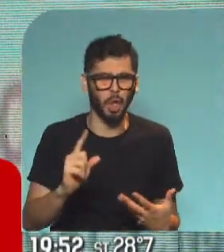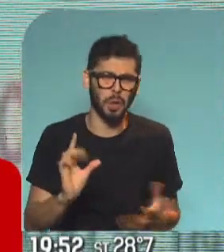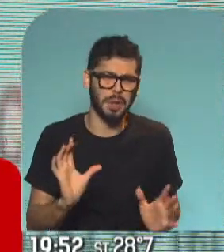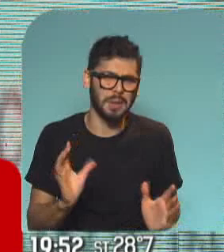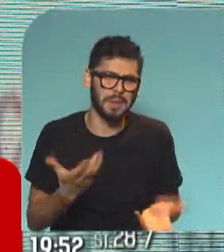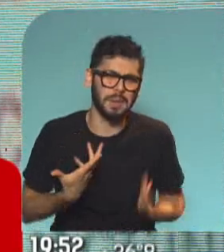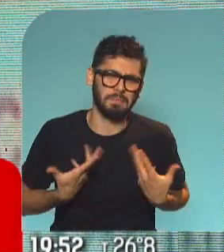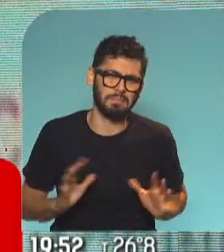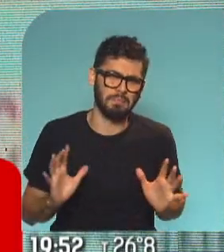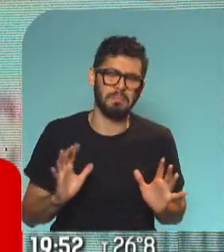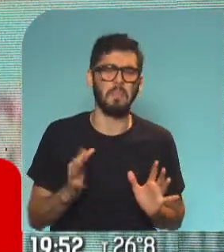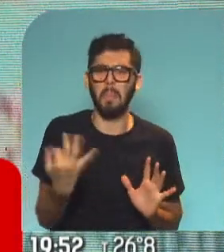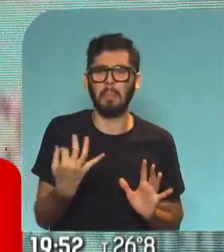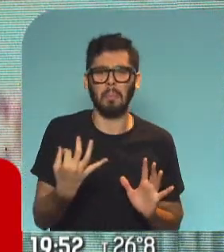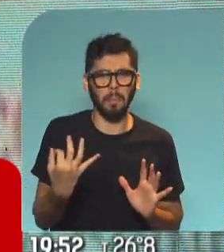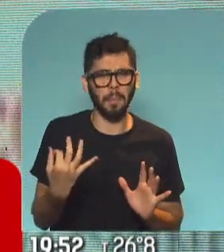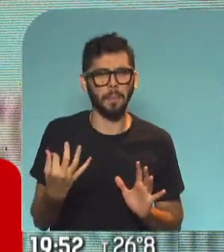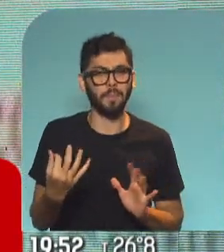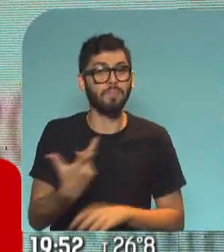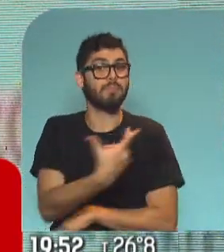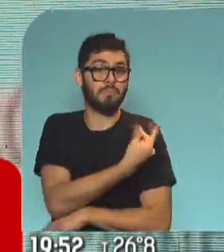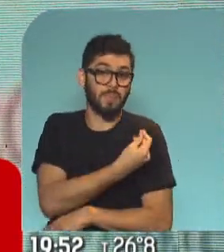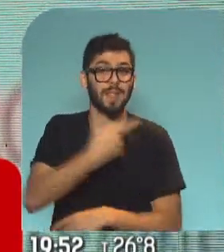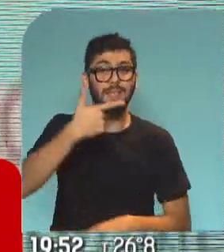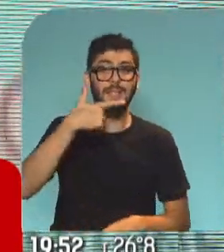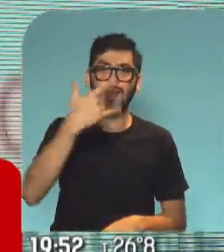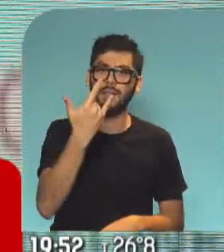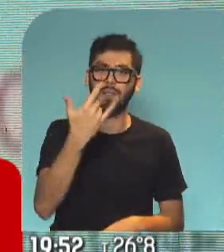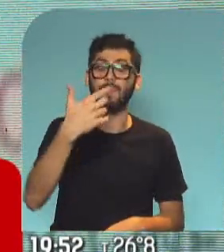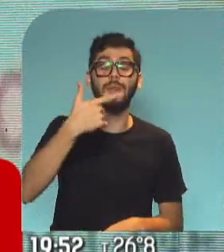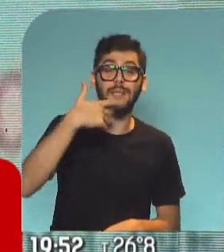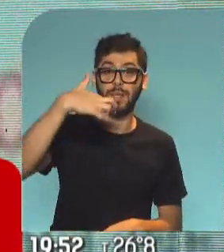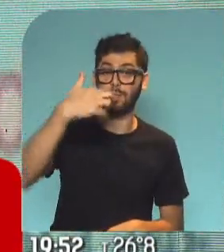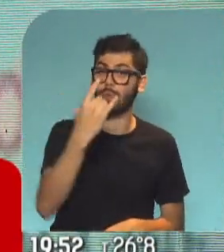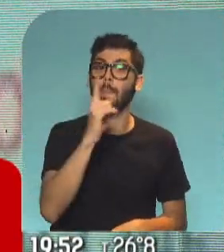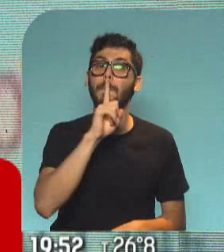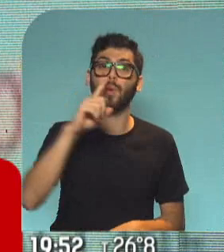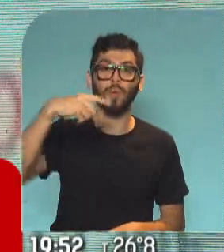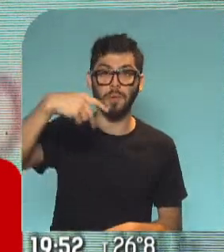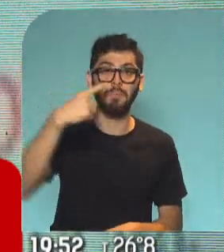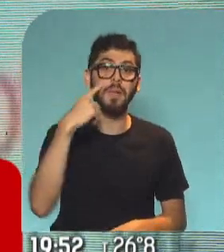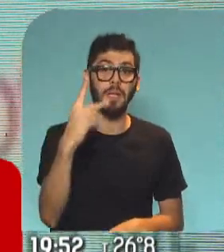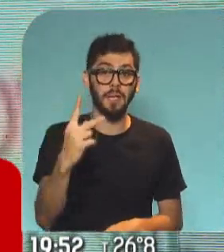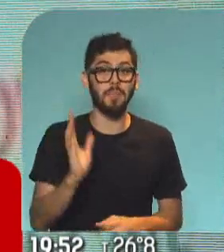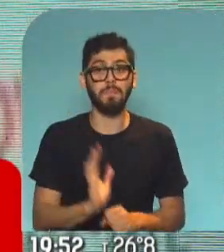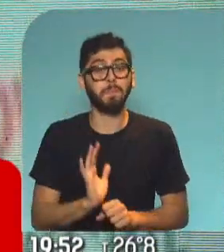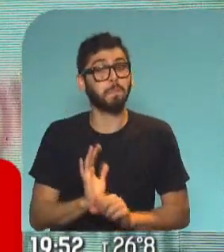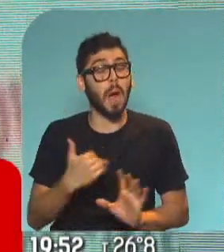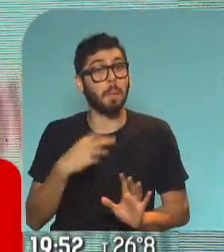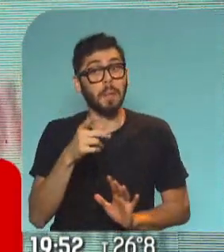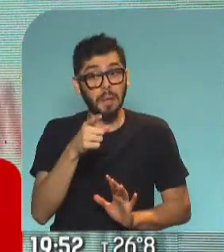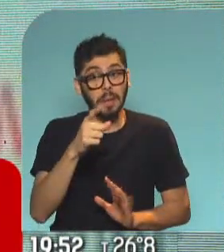que muy bien. Me pusieron la Sputnik, ¿sí? Una de las que más, digamos que más me